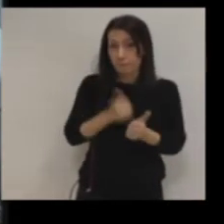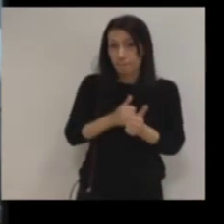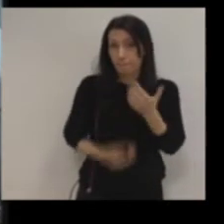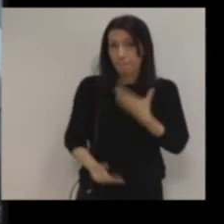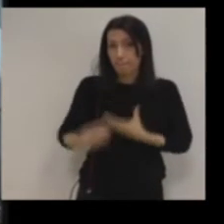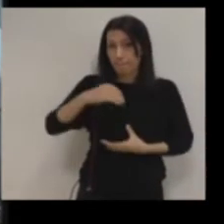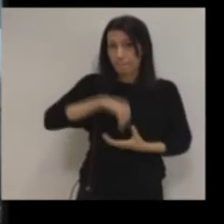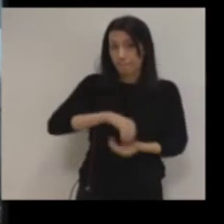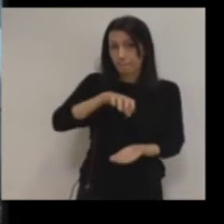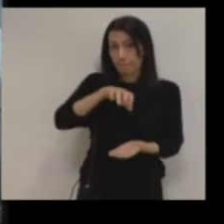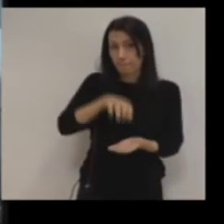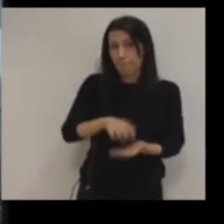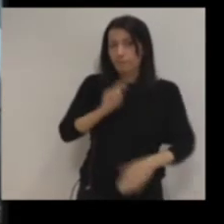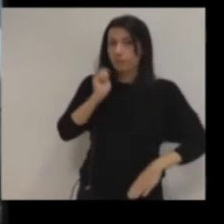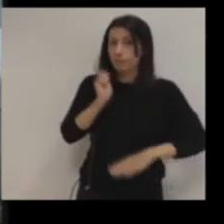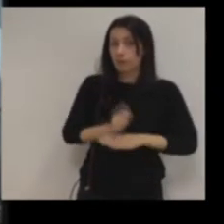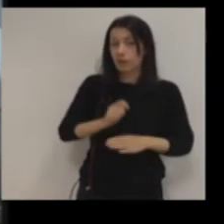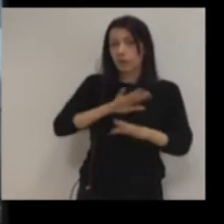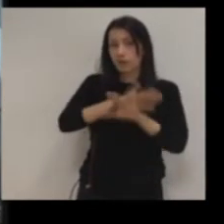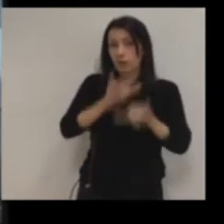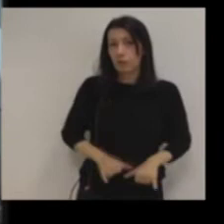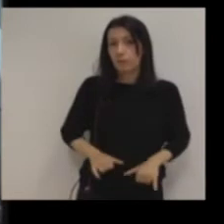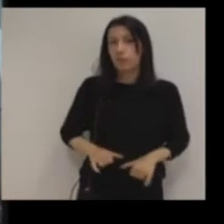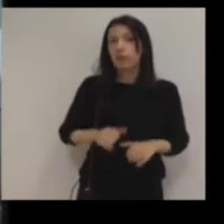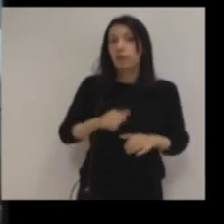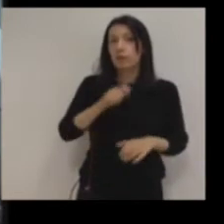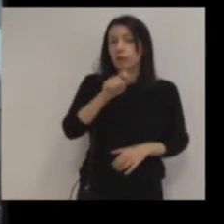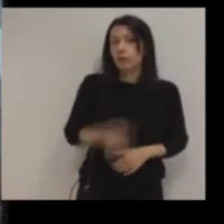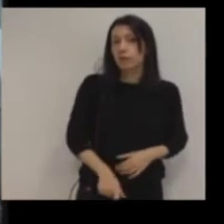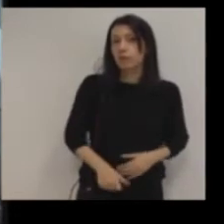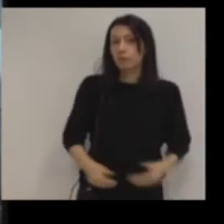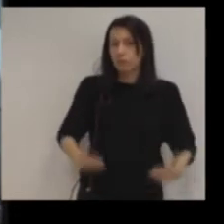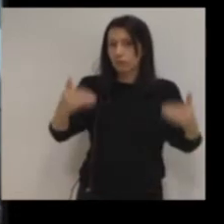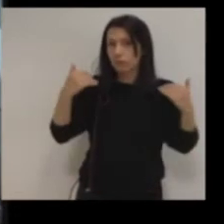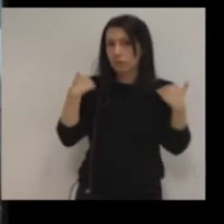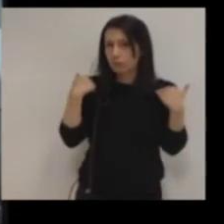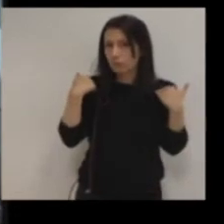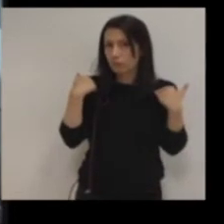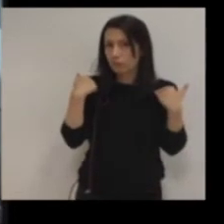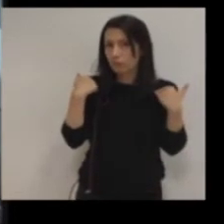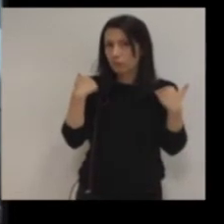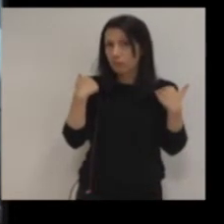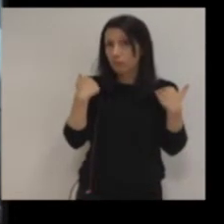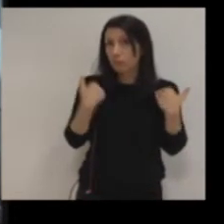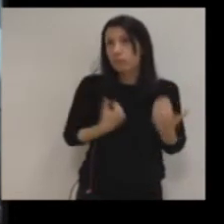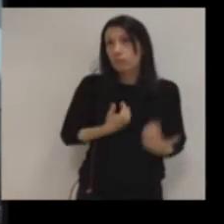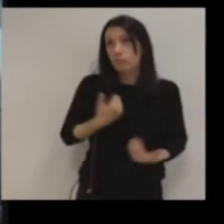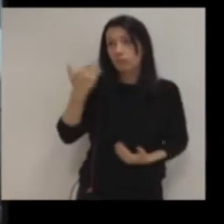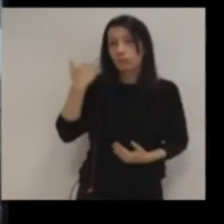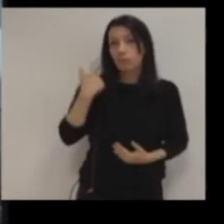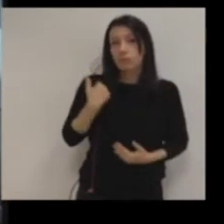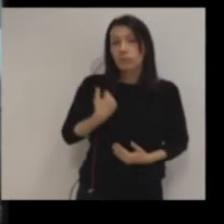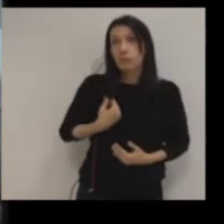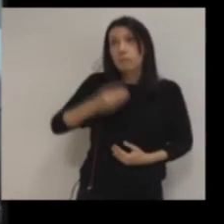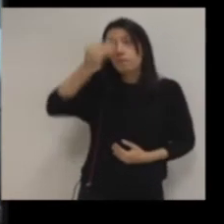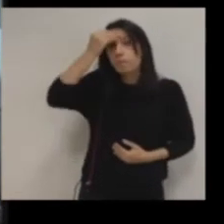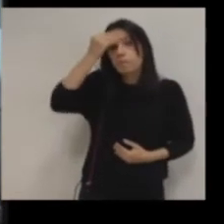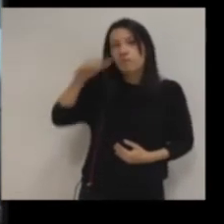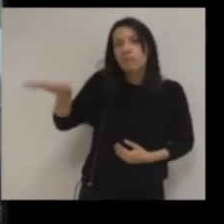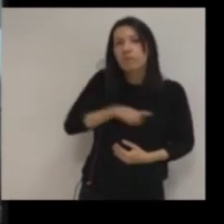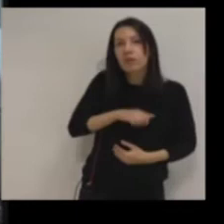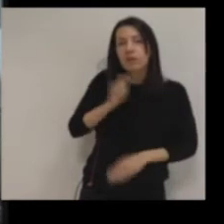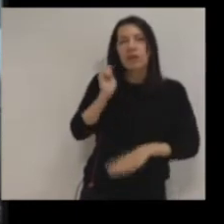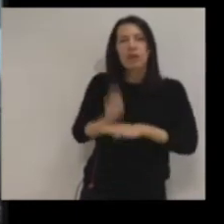paz, que ahora son agrupaciones territoriales, es un oficial que se me ocurrió llamar a la juez y decirle, hombre,